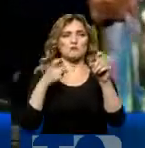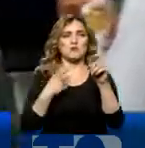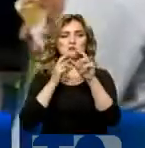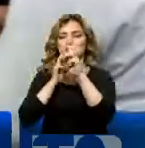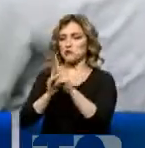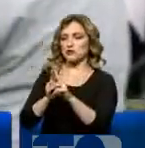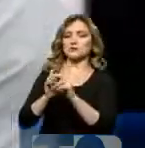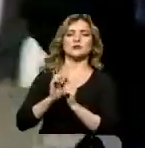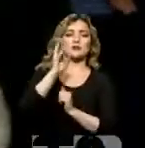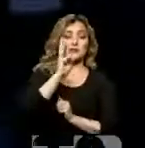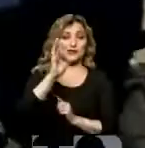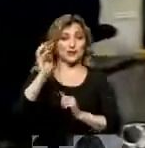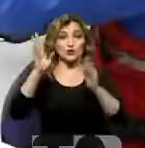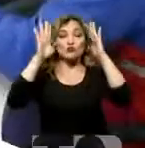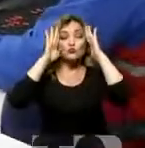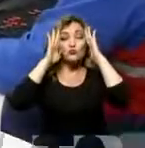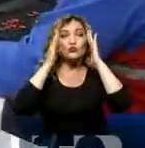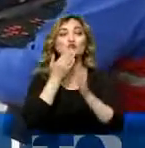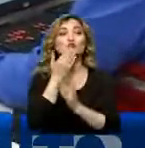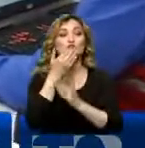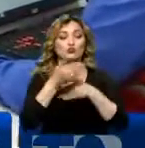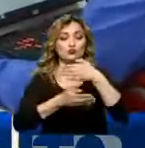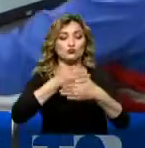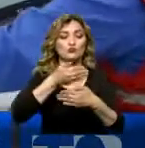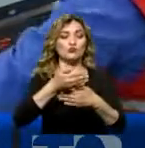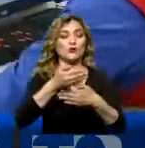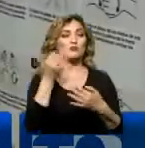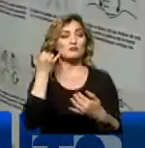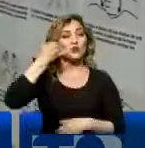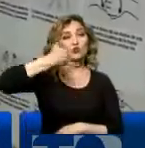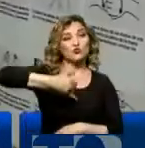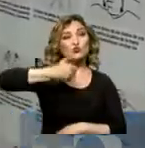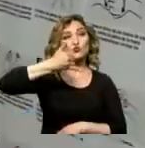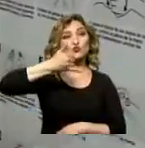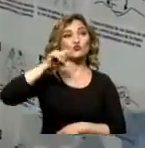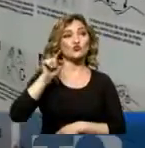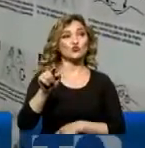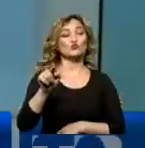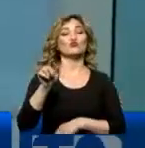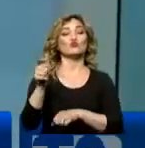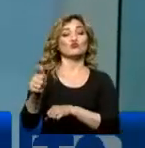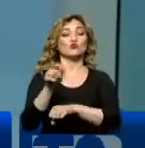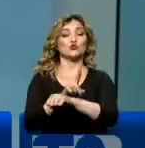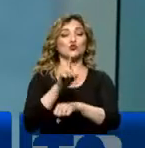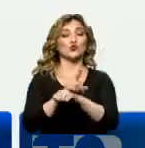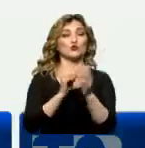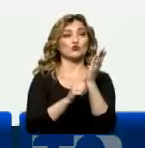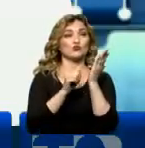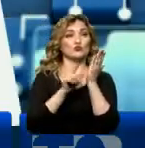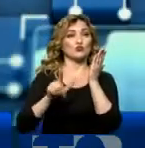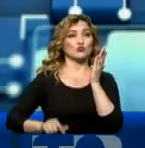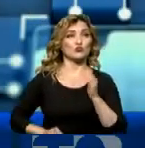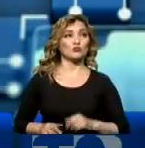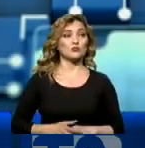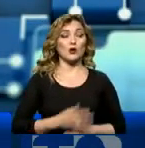66 están siendo atendidos a través del proceso de telemedicina mediante los mismos médicos del ministerio de salud mientras